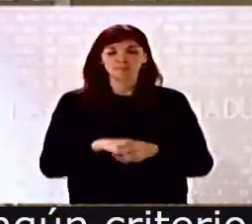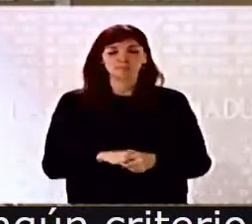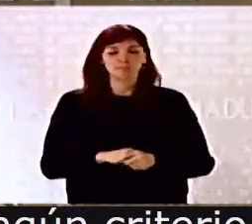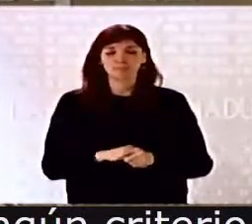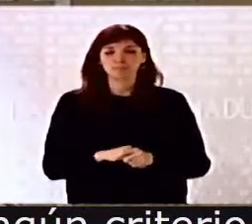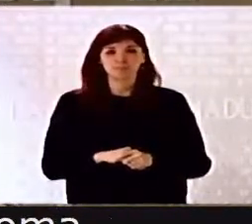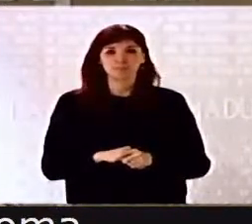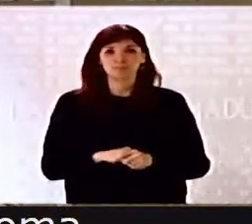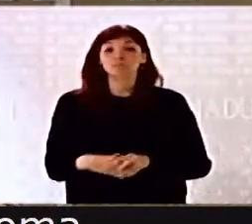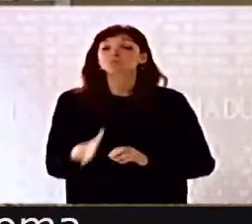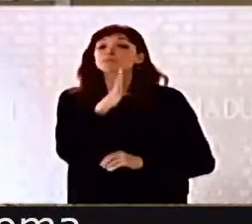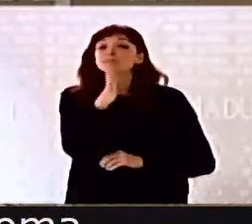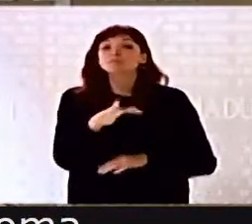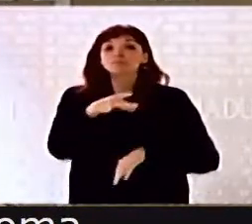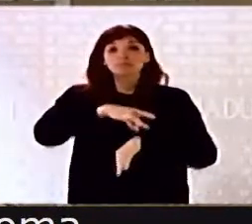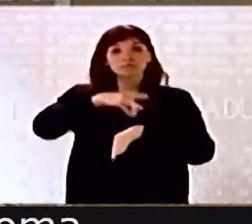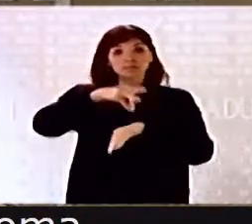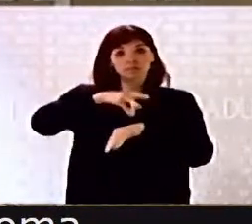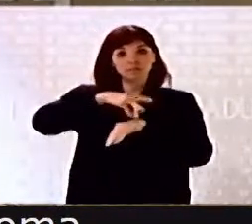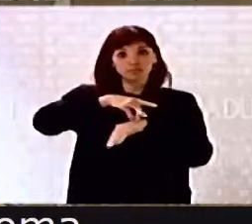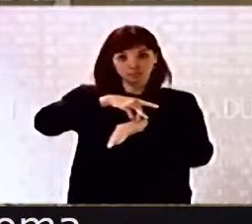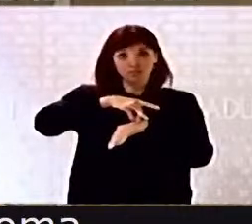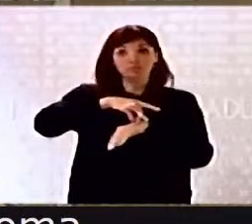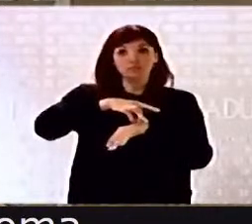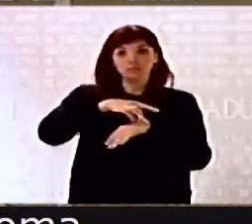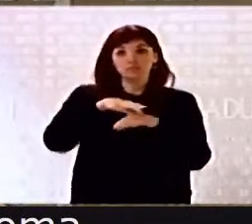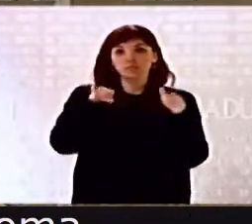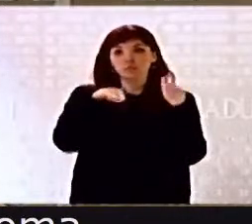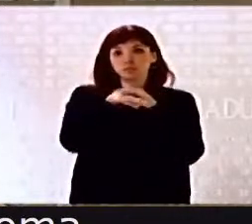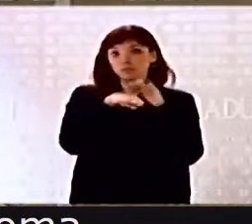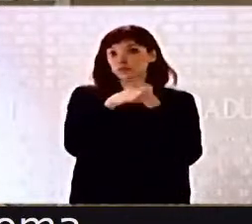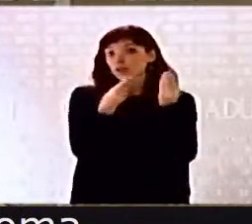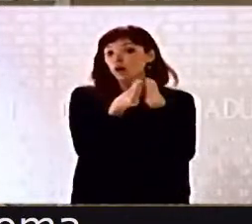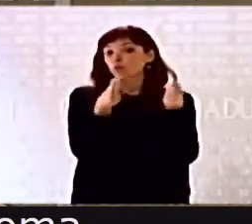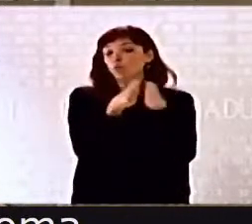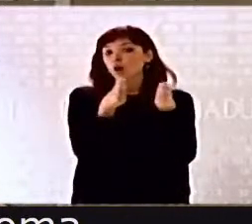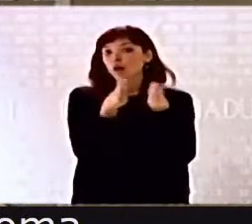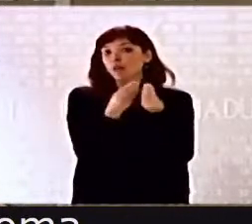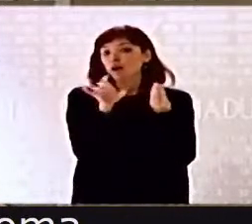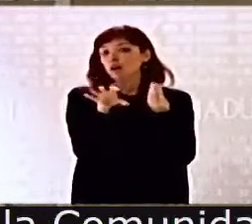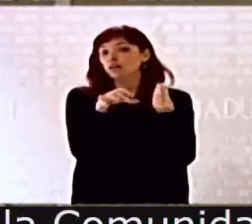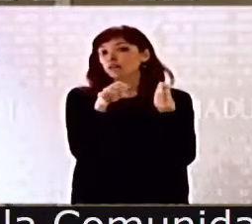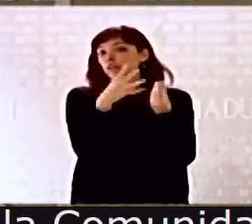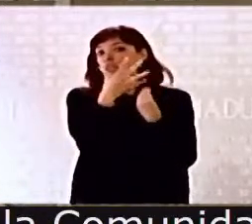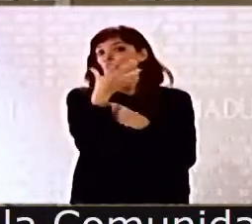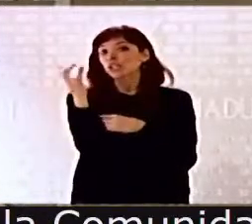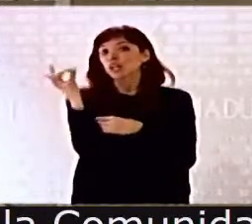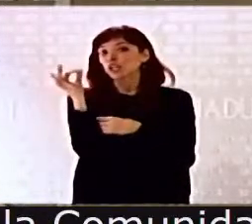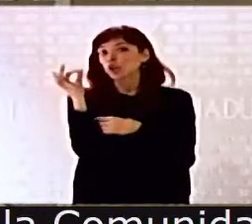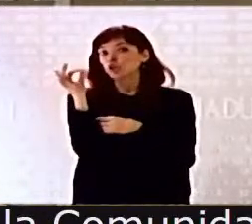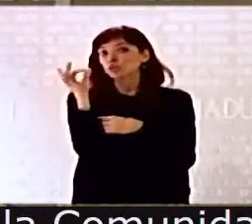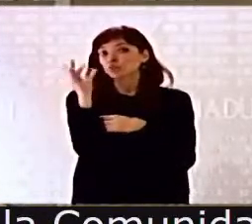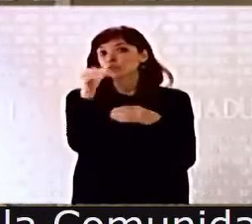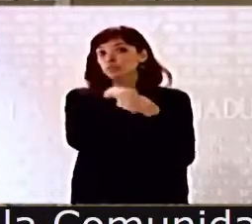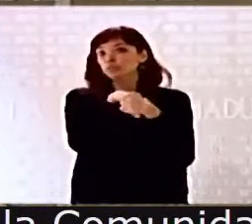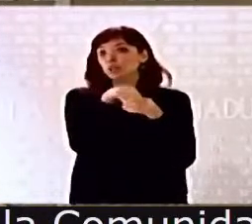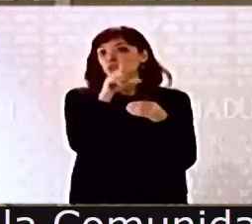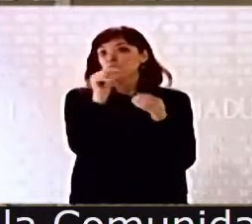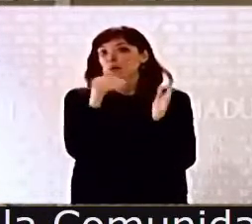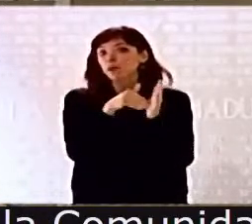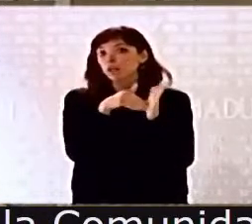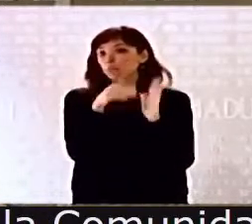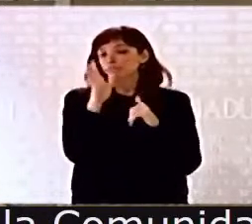No superamos en la incidencia acumulada en la comunidad autónoma los 500 casos por cada 100.000 habitantes,